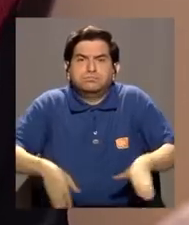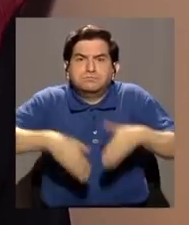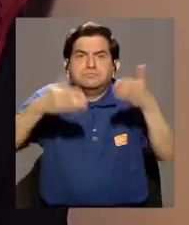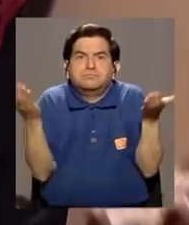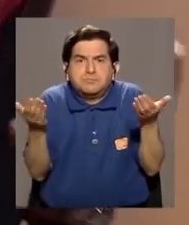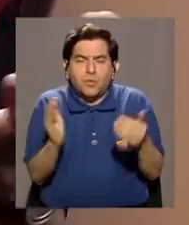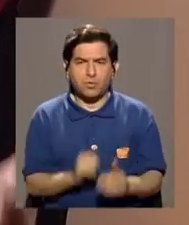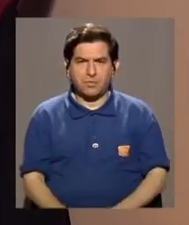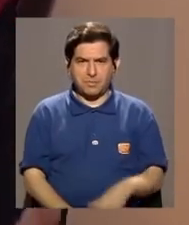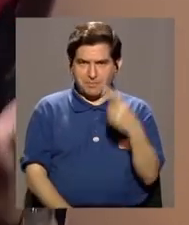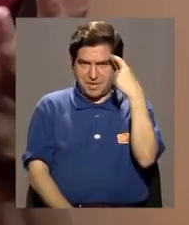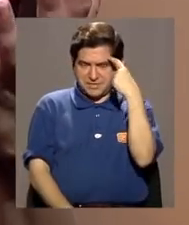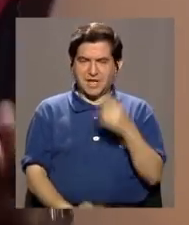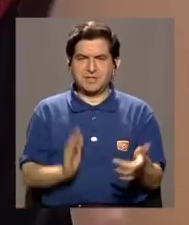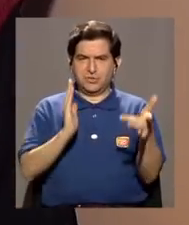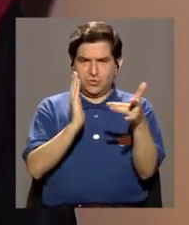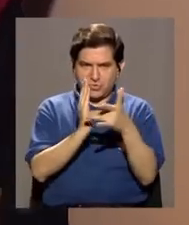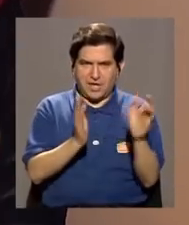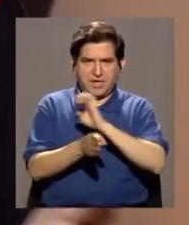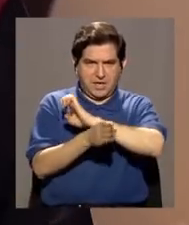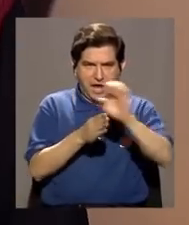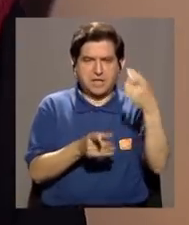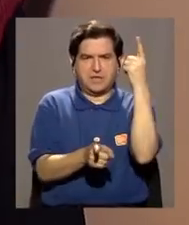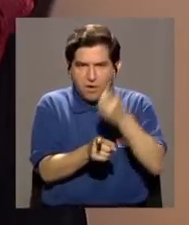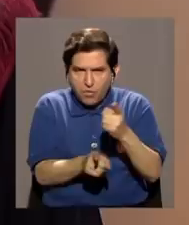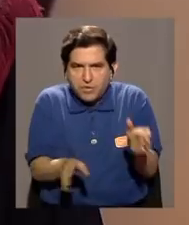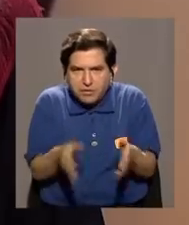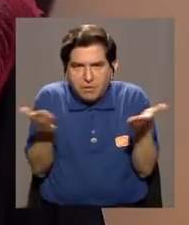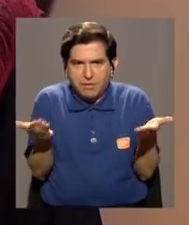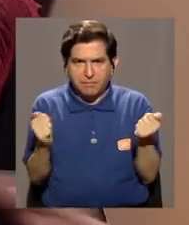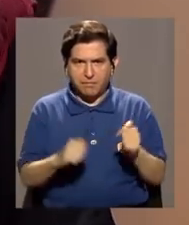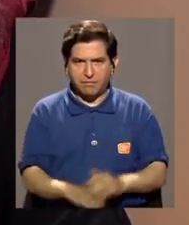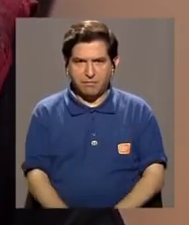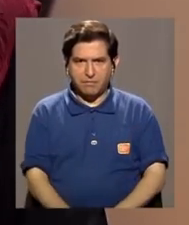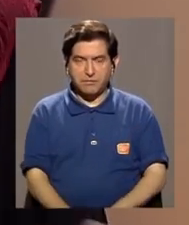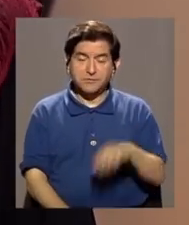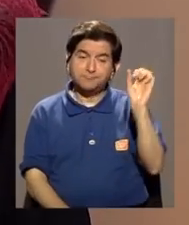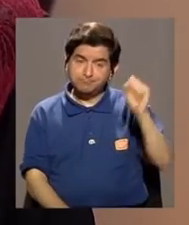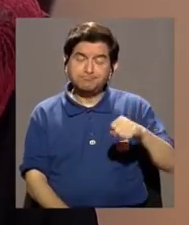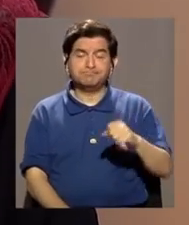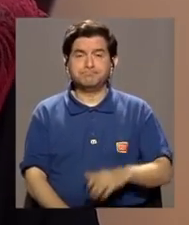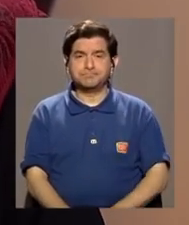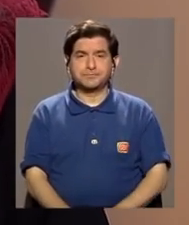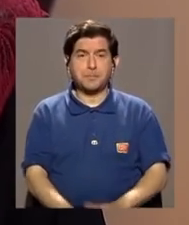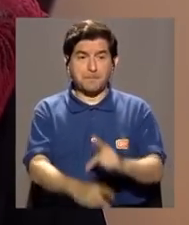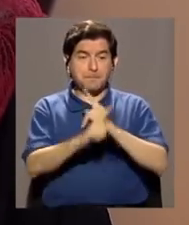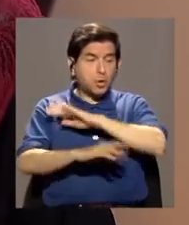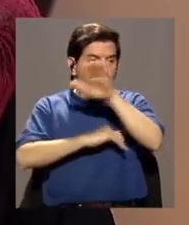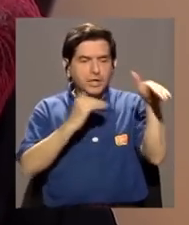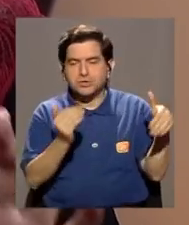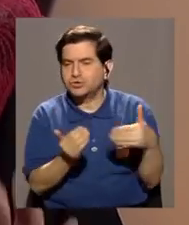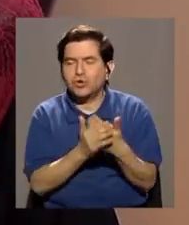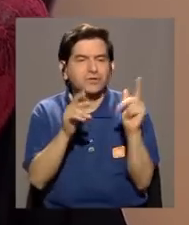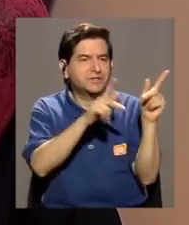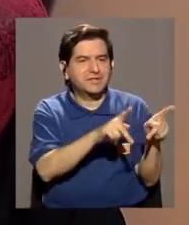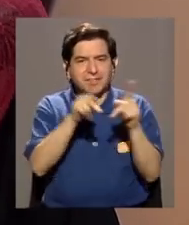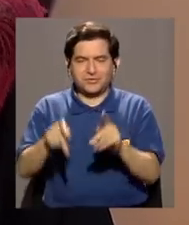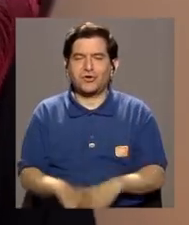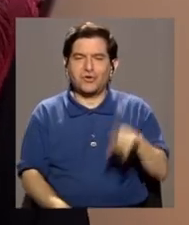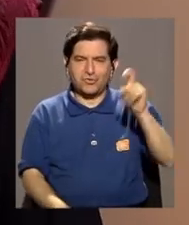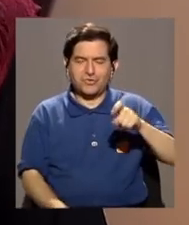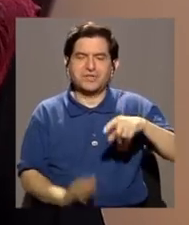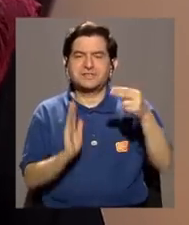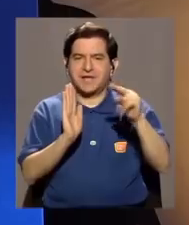decisión técnica y ética adecuada en efecto y eso es para protección de todas las partes de la